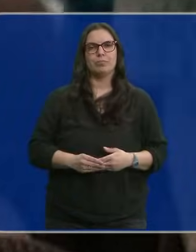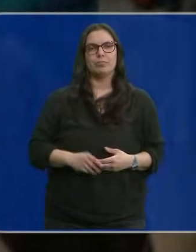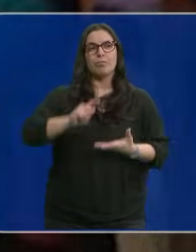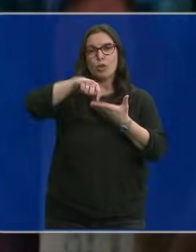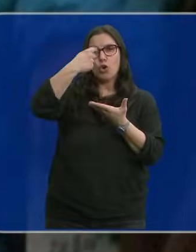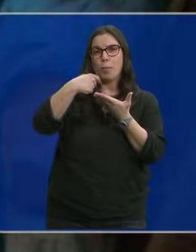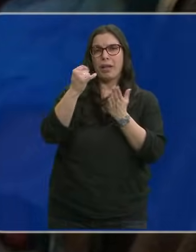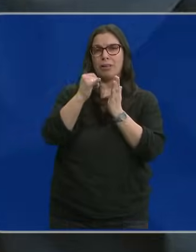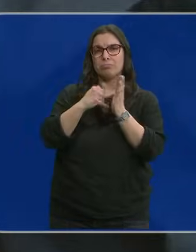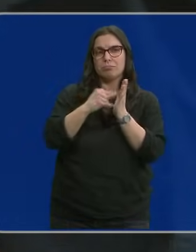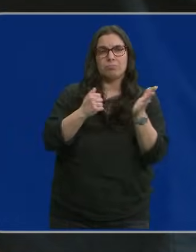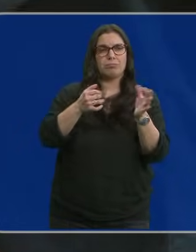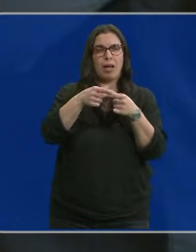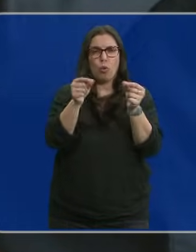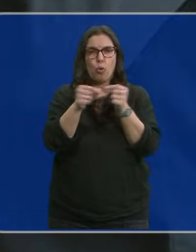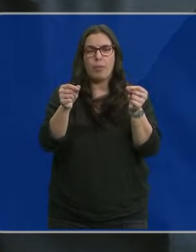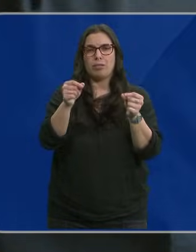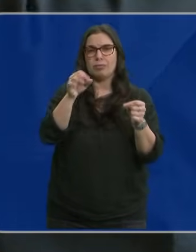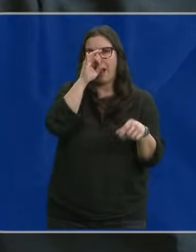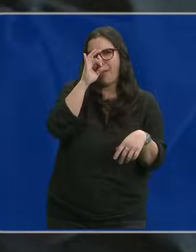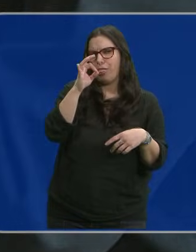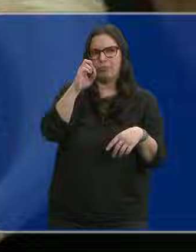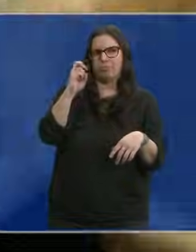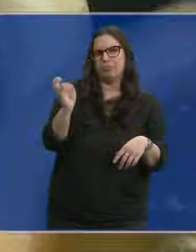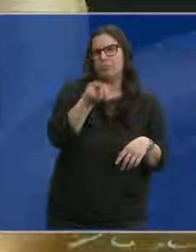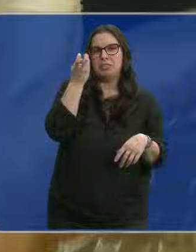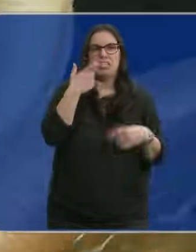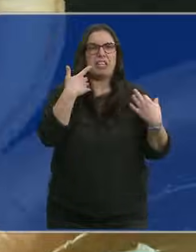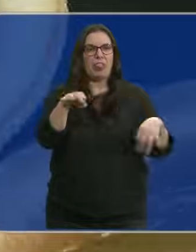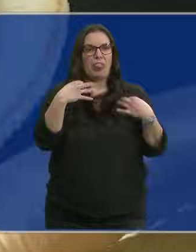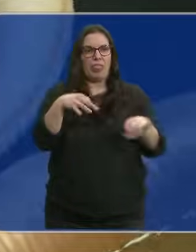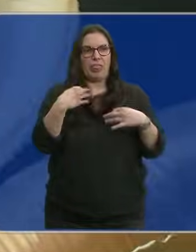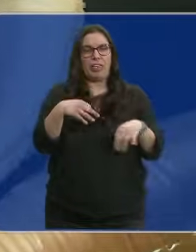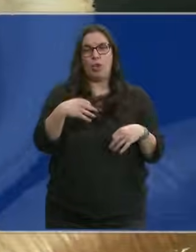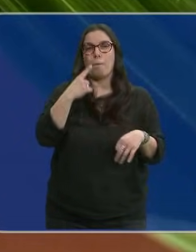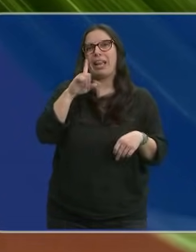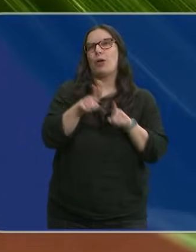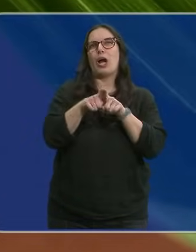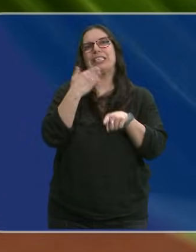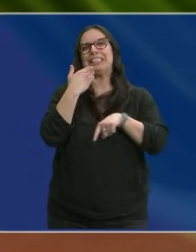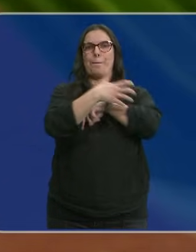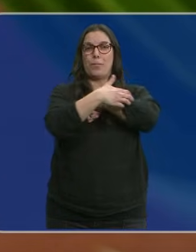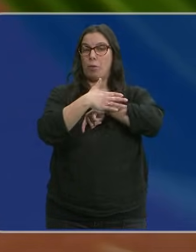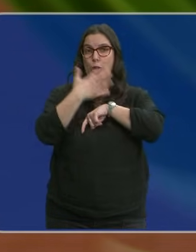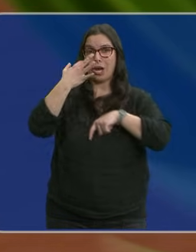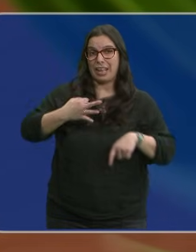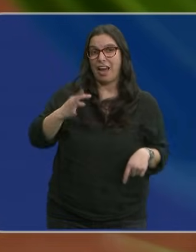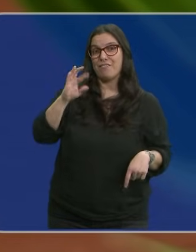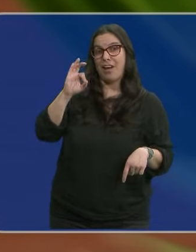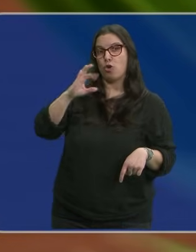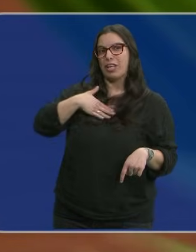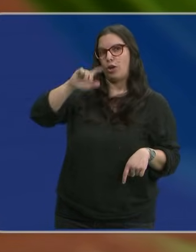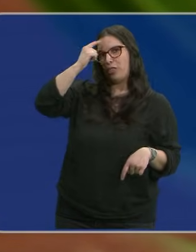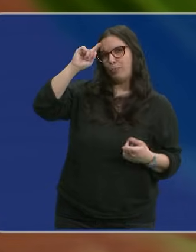Comer un plato de lentejas, de alubias o de garbanzos siempre se ha visto como algo sencillo, casi humilde. Pero esa es justo la idea que la FAO